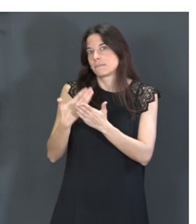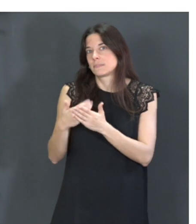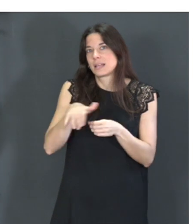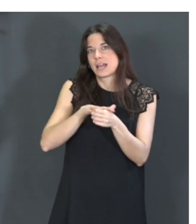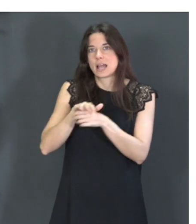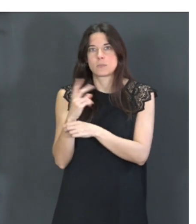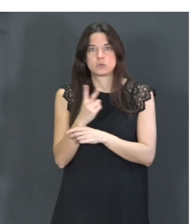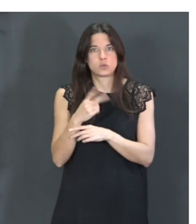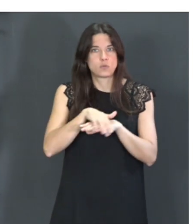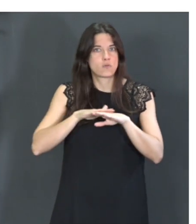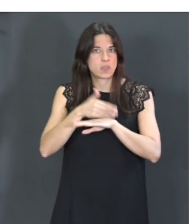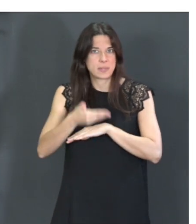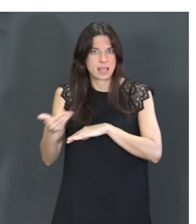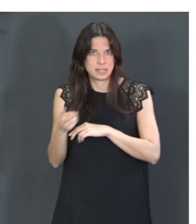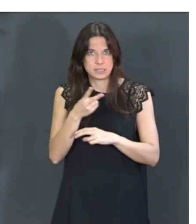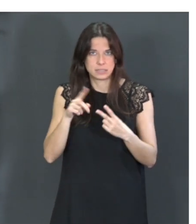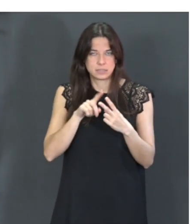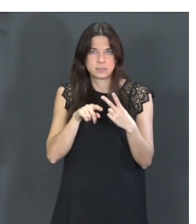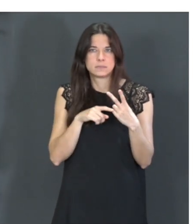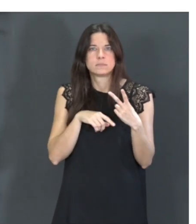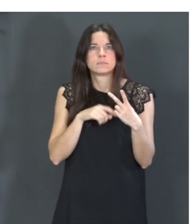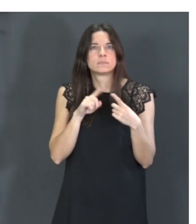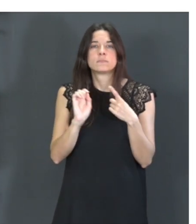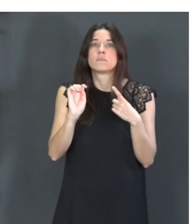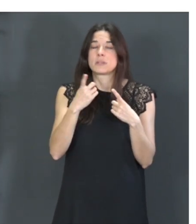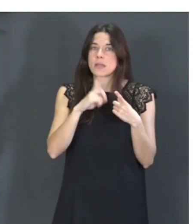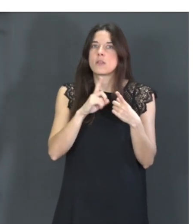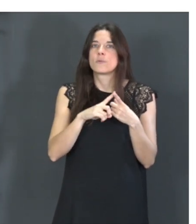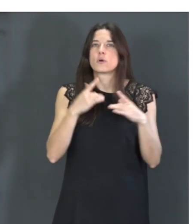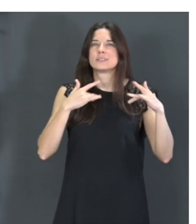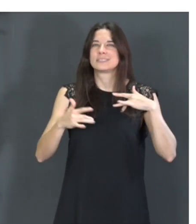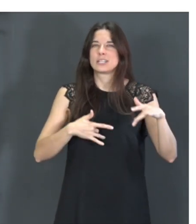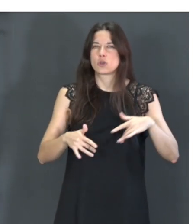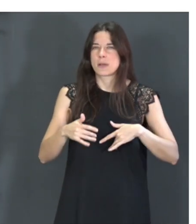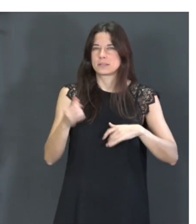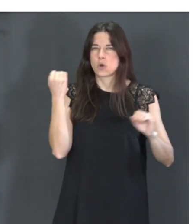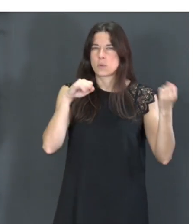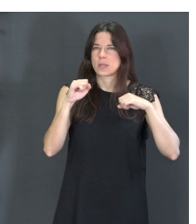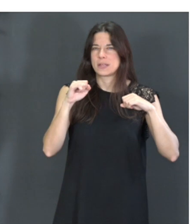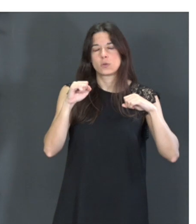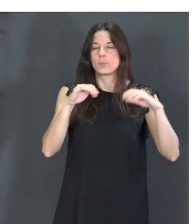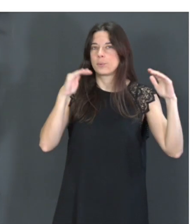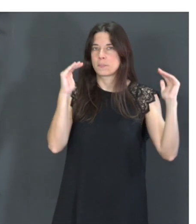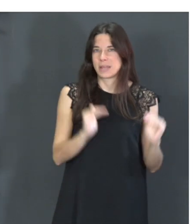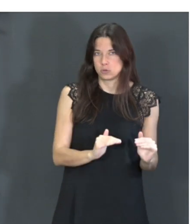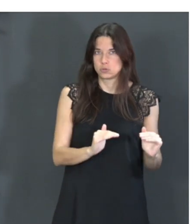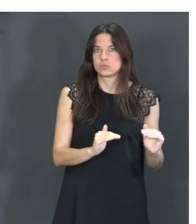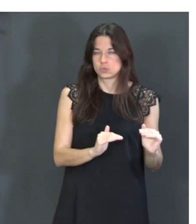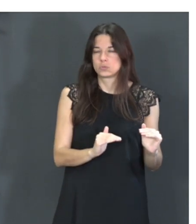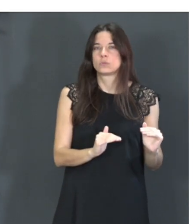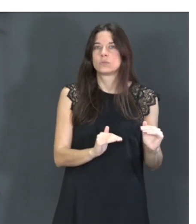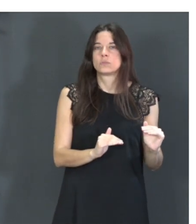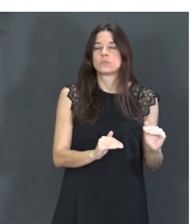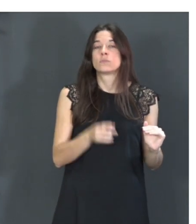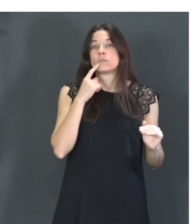fundamentales. Uno, la mejora o esta reducción de los síntomas del comportamiento. Desde luego, las